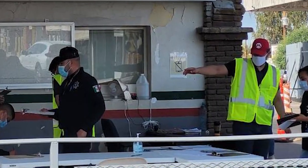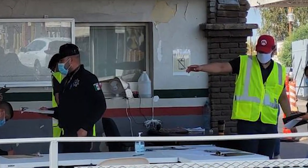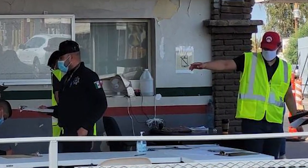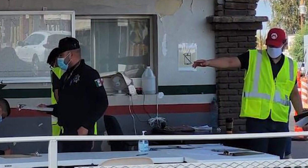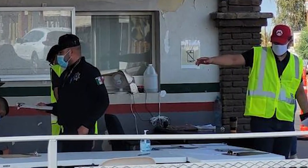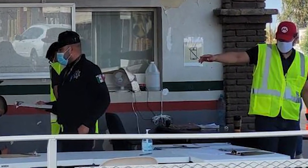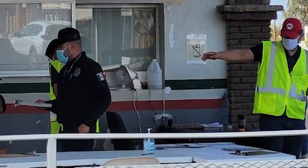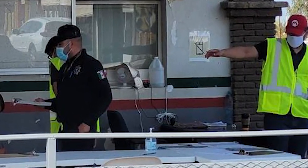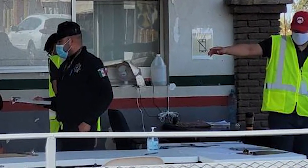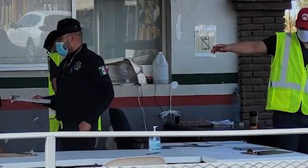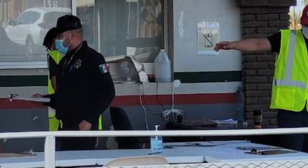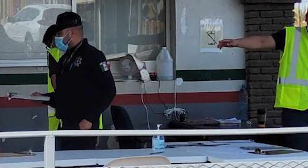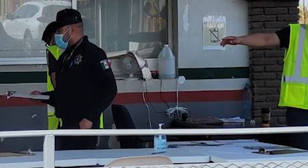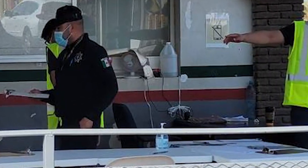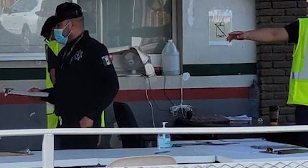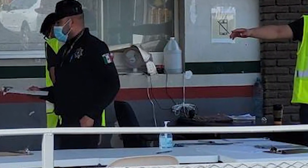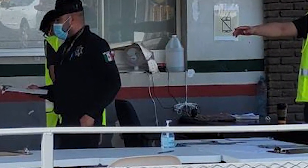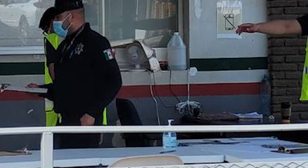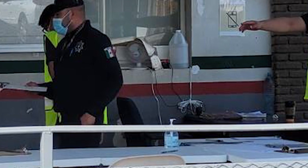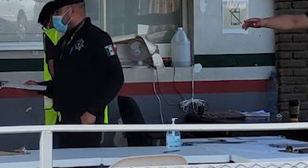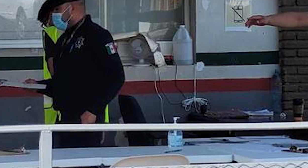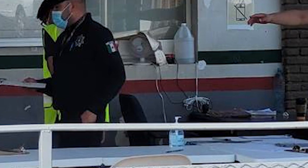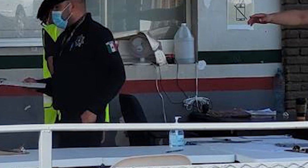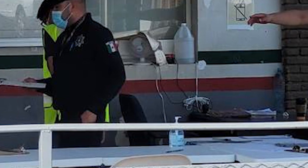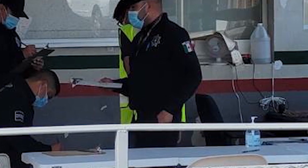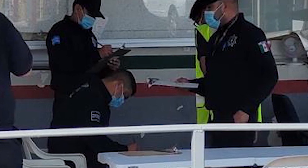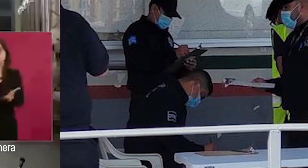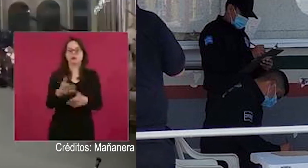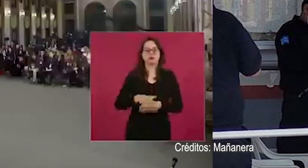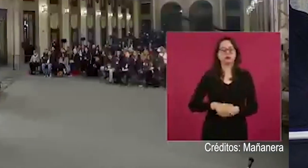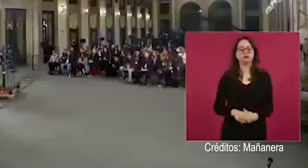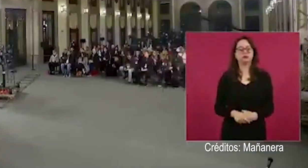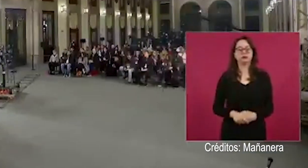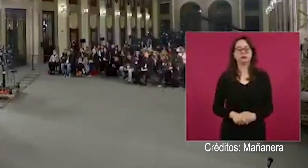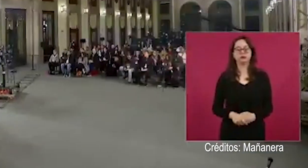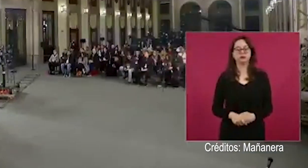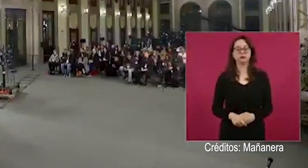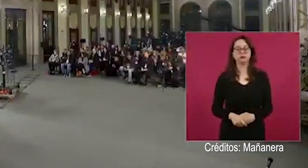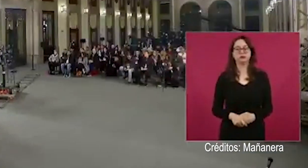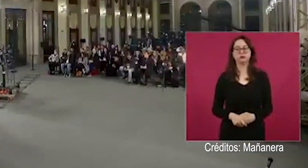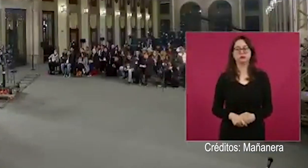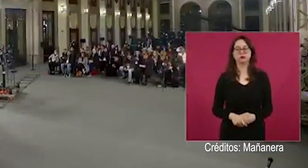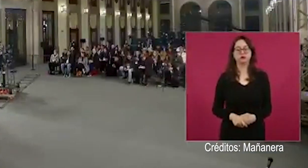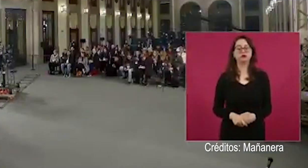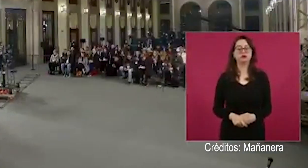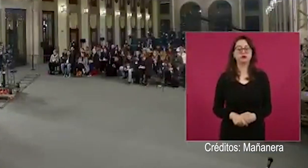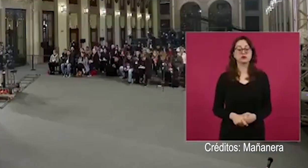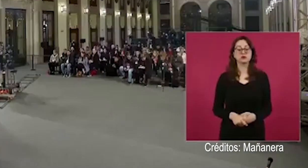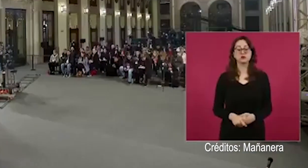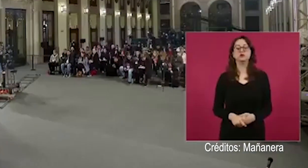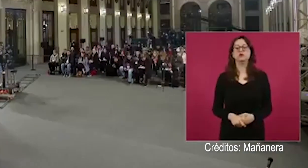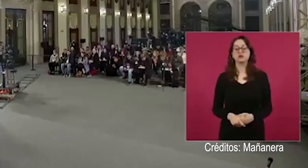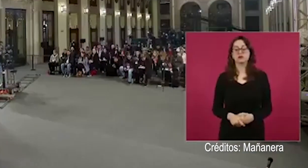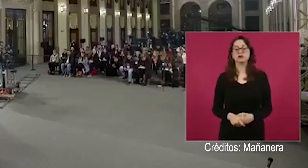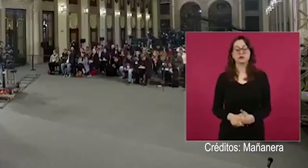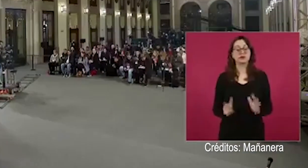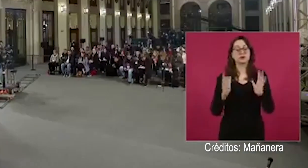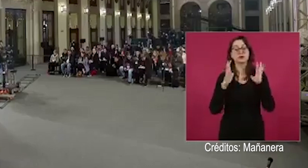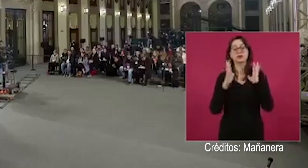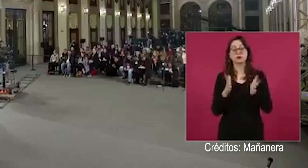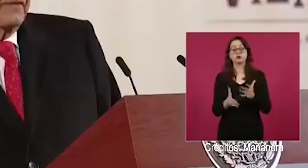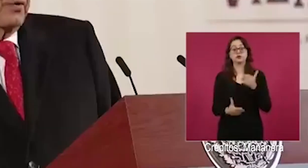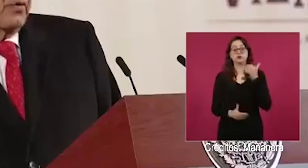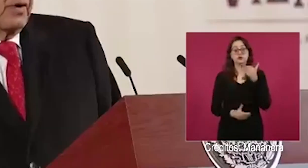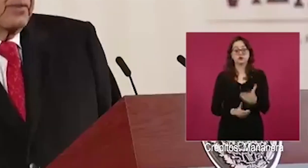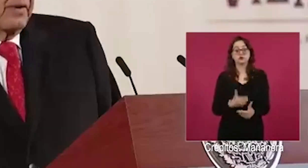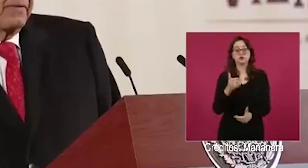Lukeville Sonoita entre Sonora y Arizona está en proceso de resolverse. Vaya en proceso de resolverse